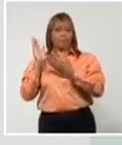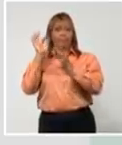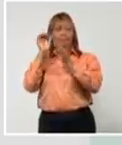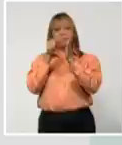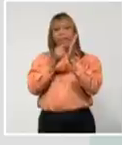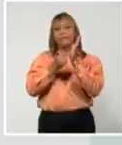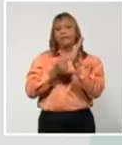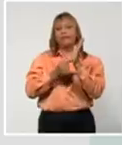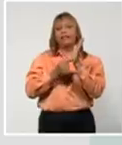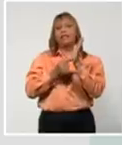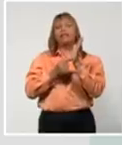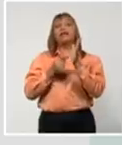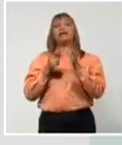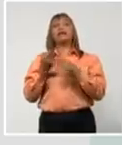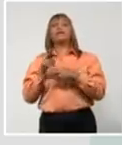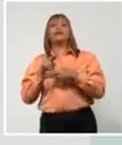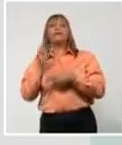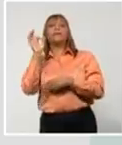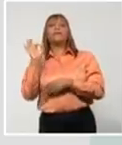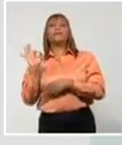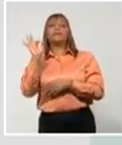es